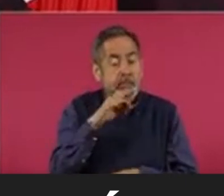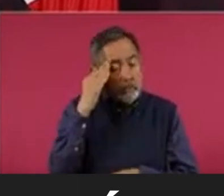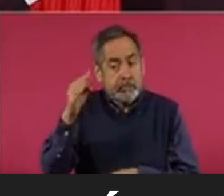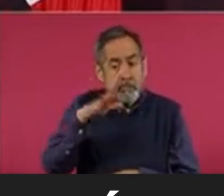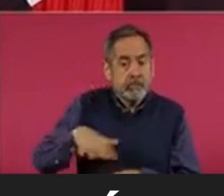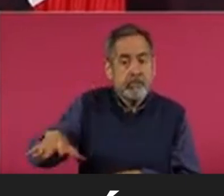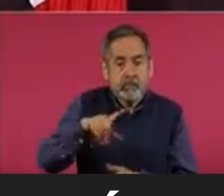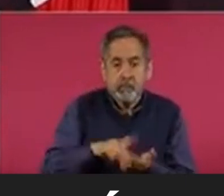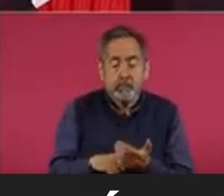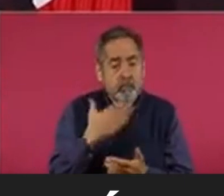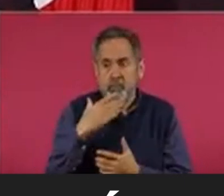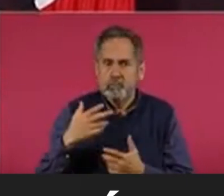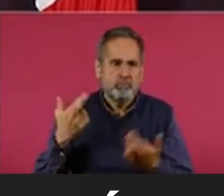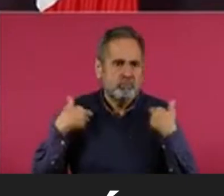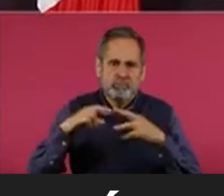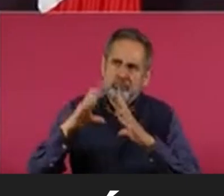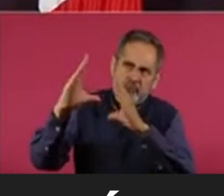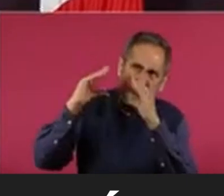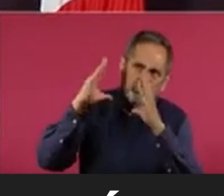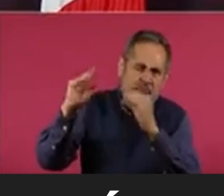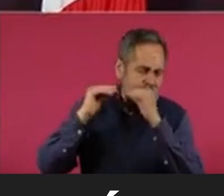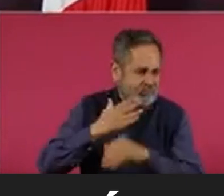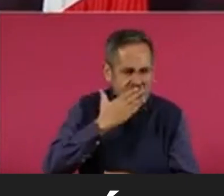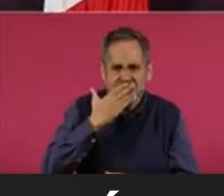tiempo teníamos muy buenos maestros,